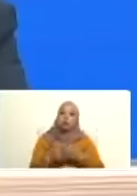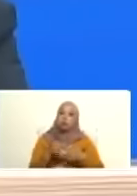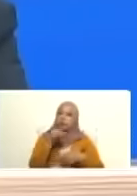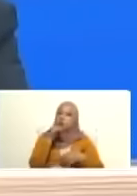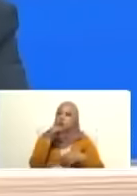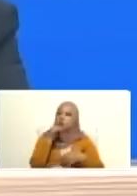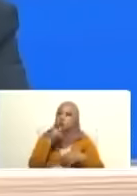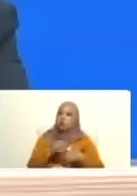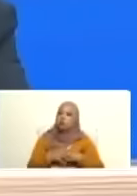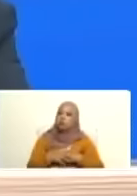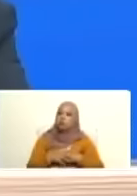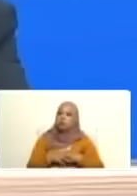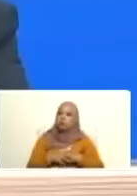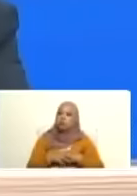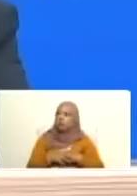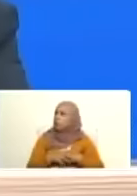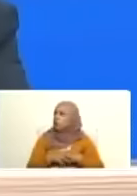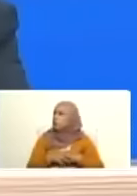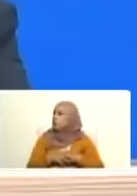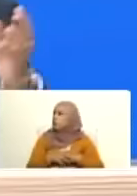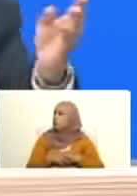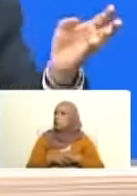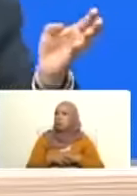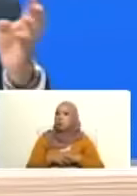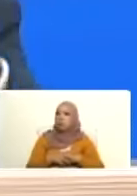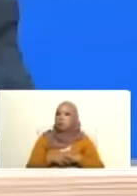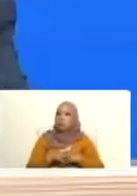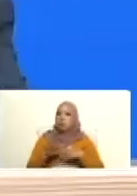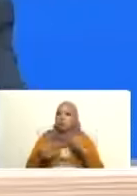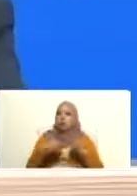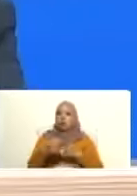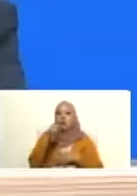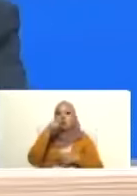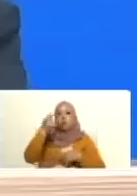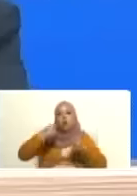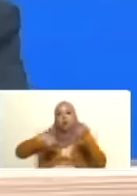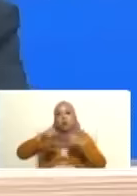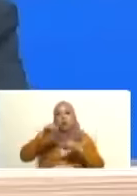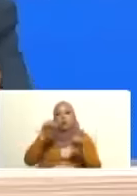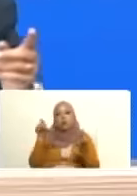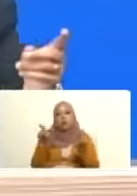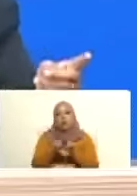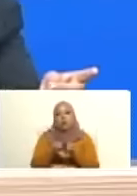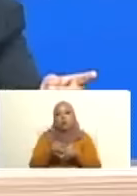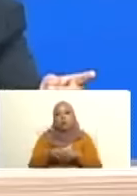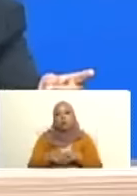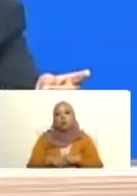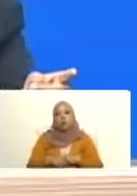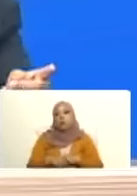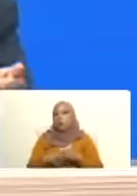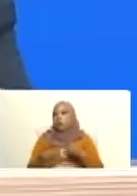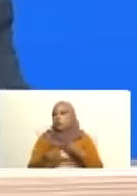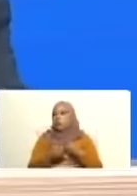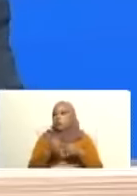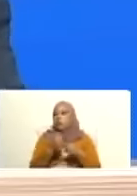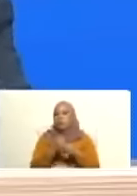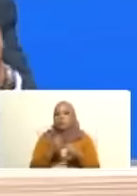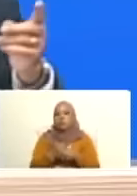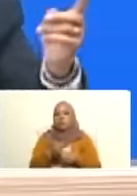a extirpar en toda la cadena del contrabando, desde el paso fronterizo,